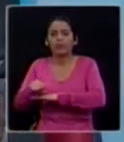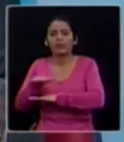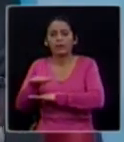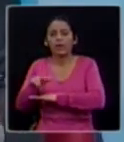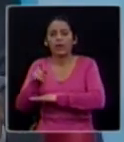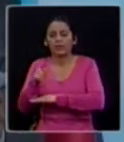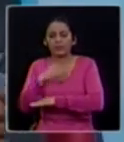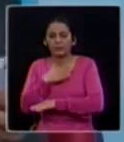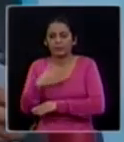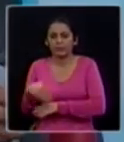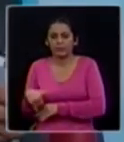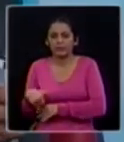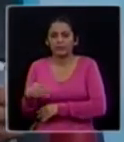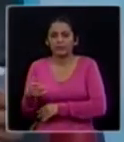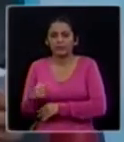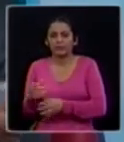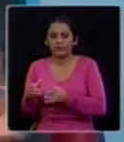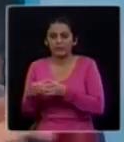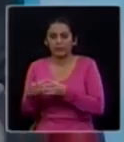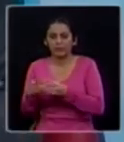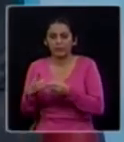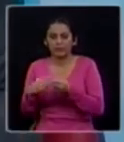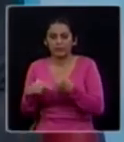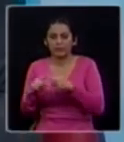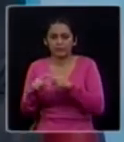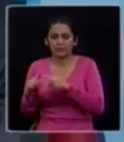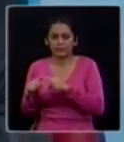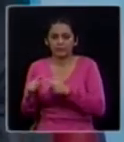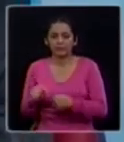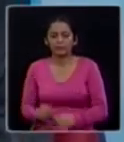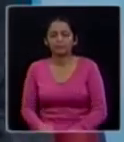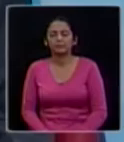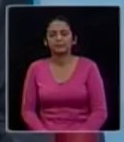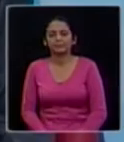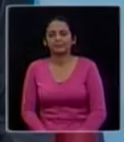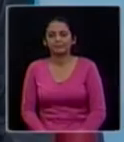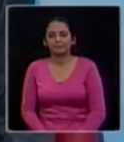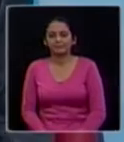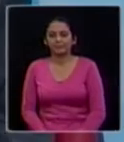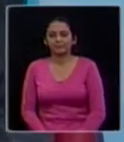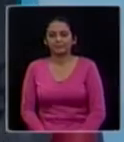ganadero ante las perspectivas o las políticas que puede establecer el nuevo gobierno. Fernando.